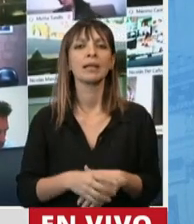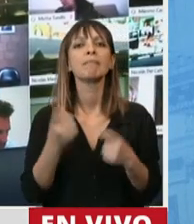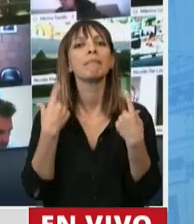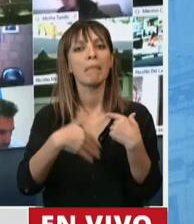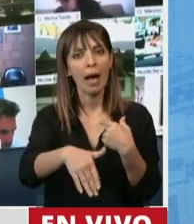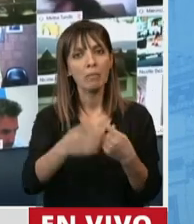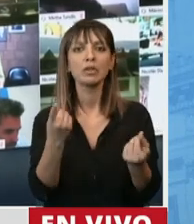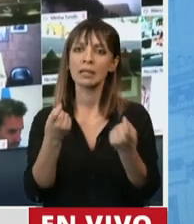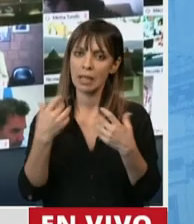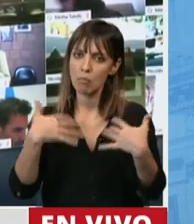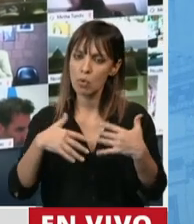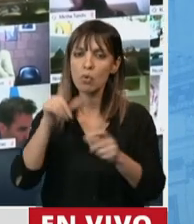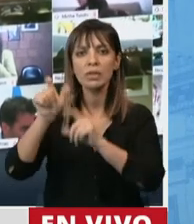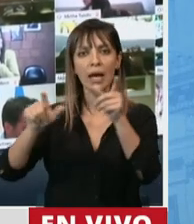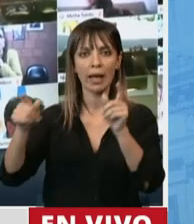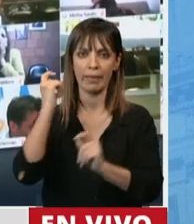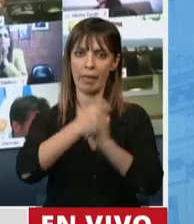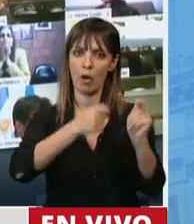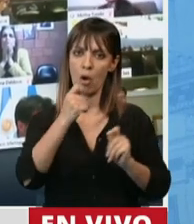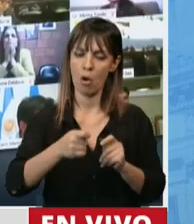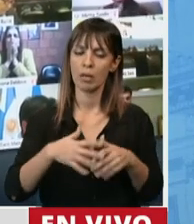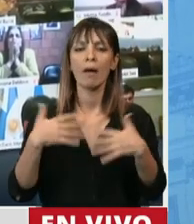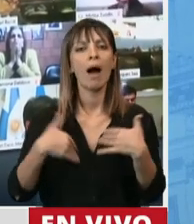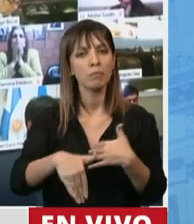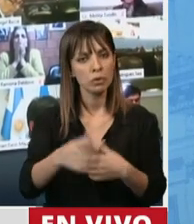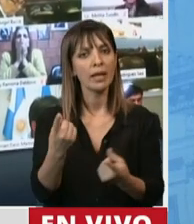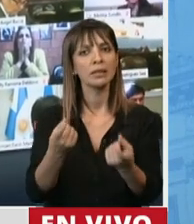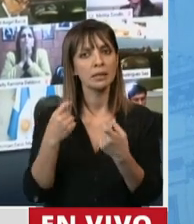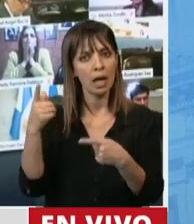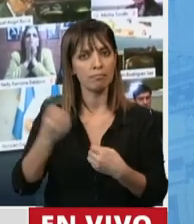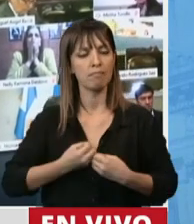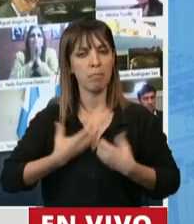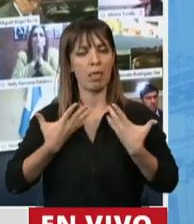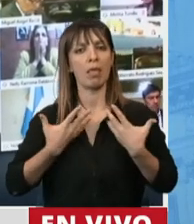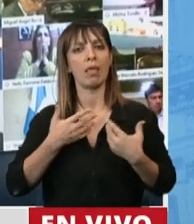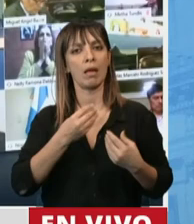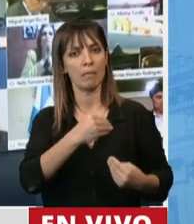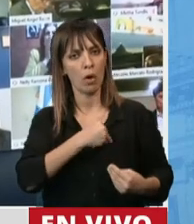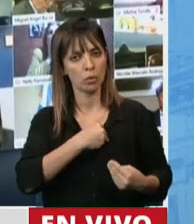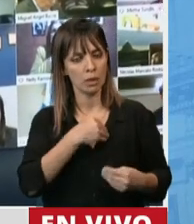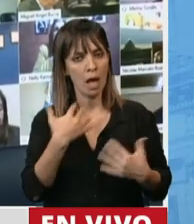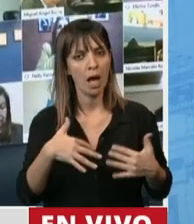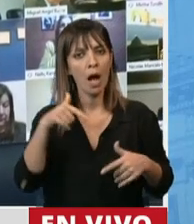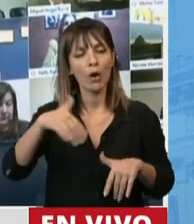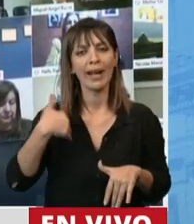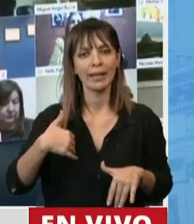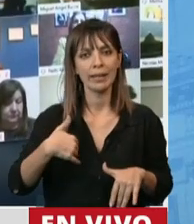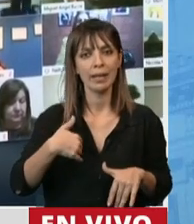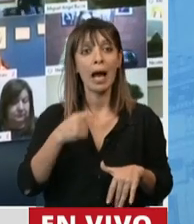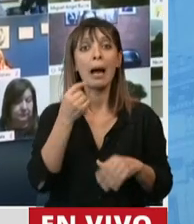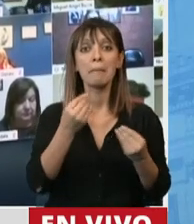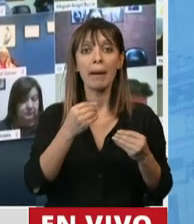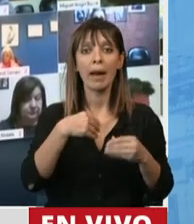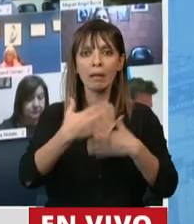dadores voluntarios, vamos a necesitar muchos gestos solidarios en esta Argentina de hoy, para salir de esta